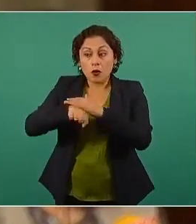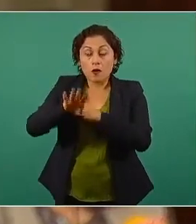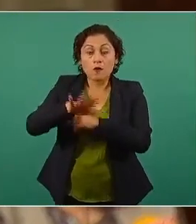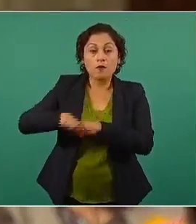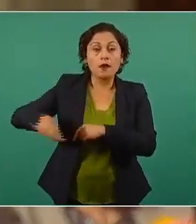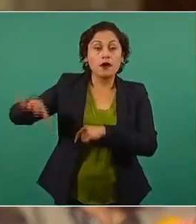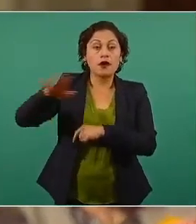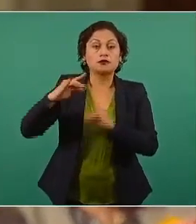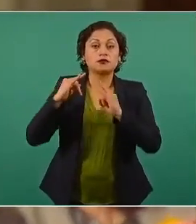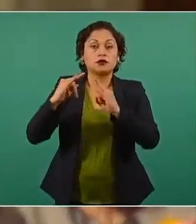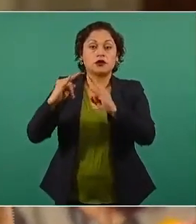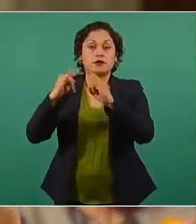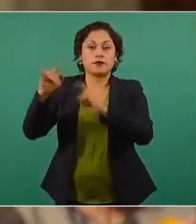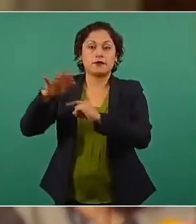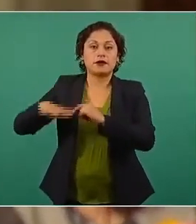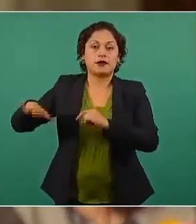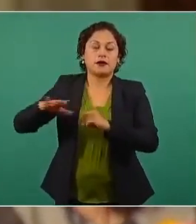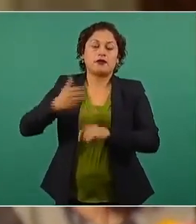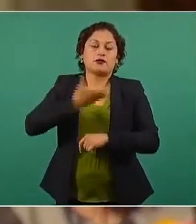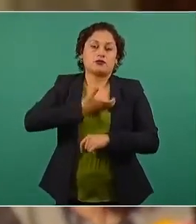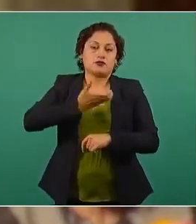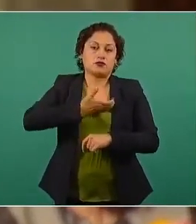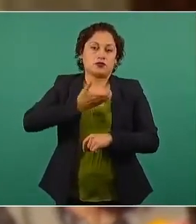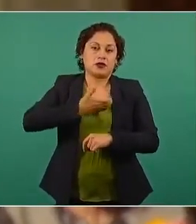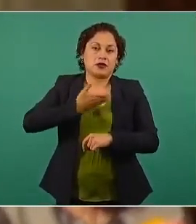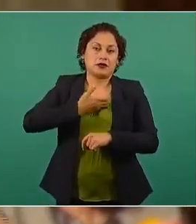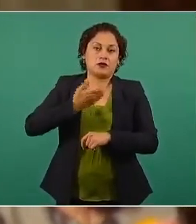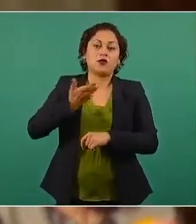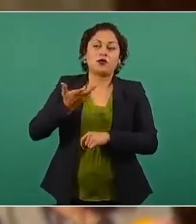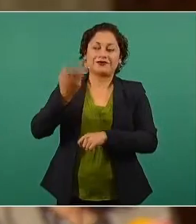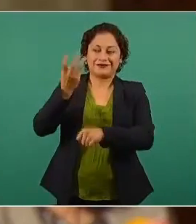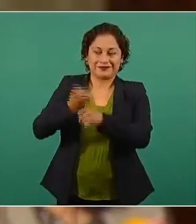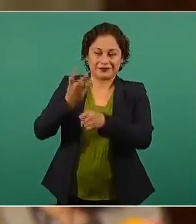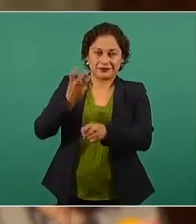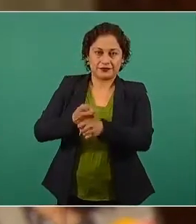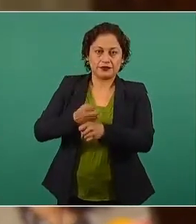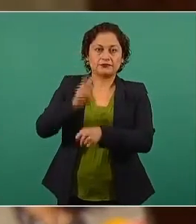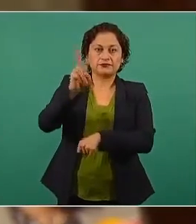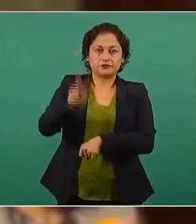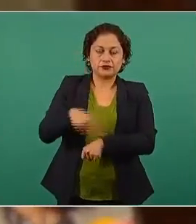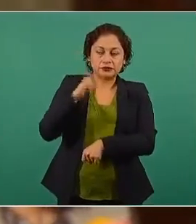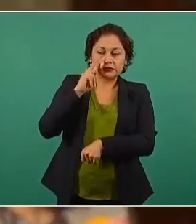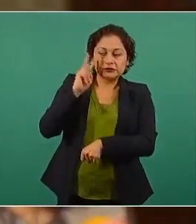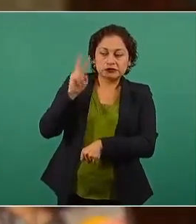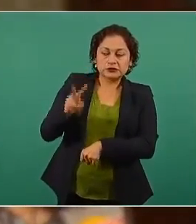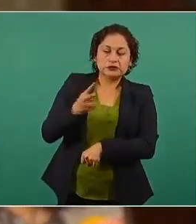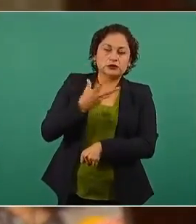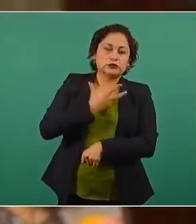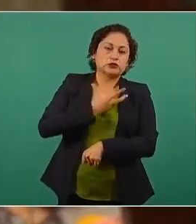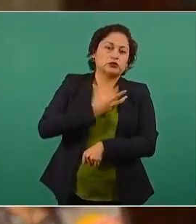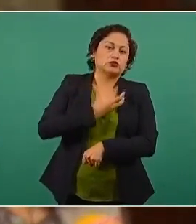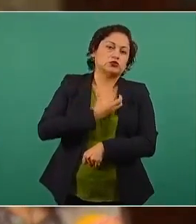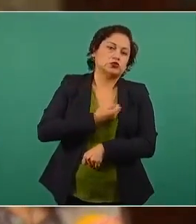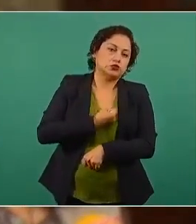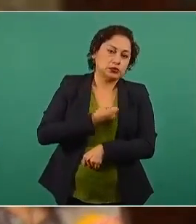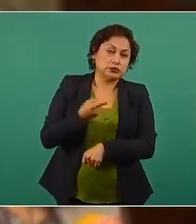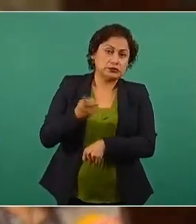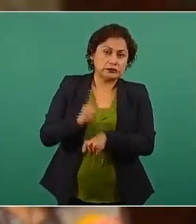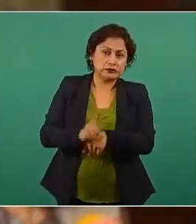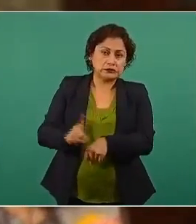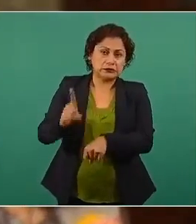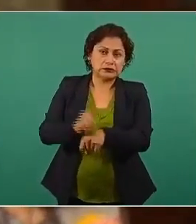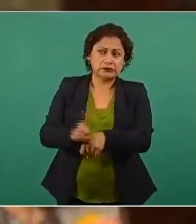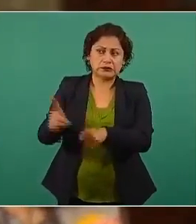señor Tercero, pues es estrujante, la verdad, es una situación que pasan los días y se mojan y pues